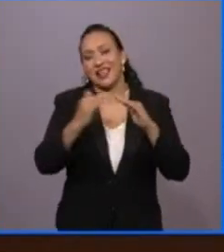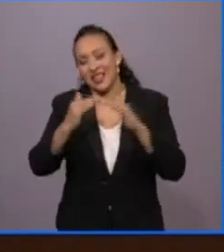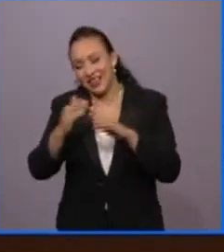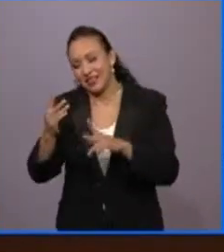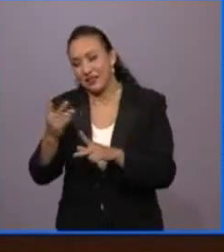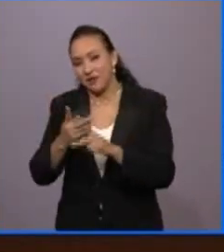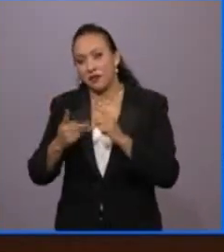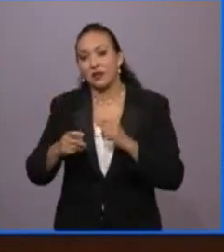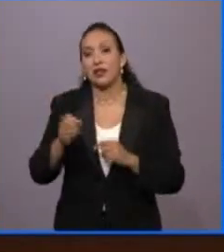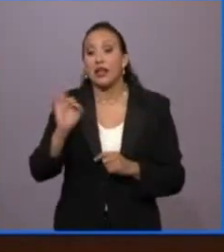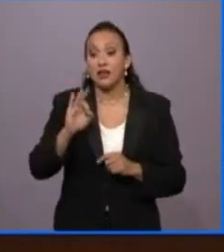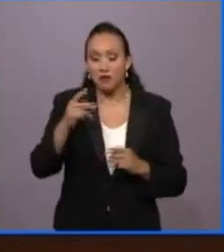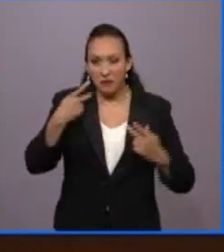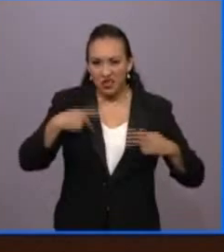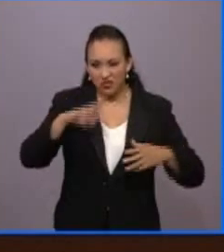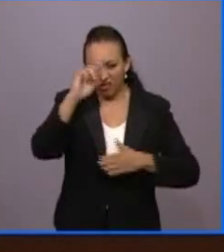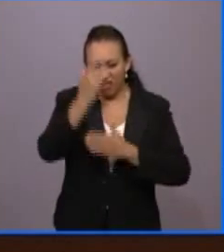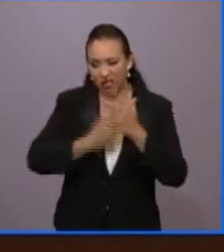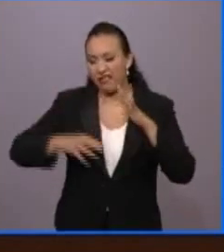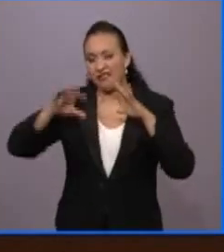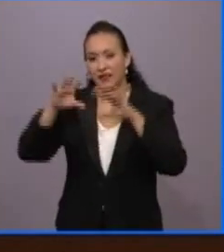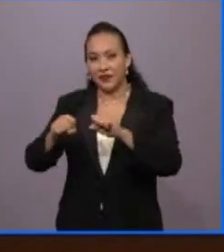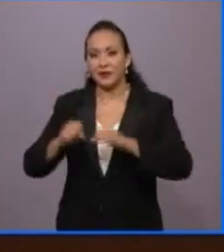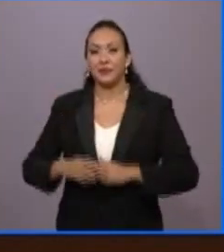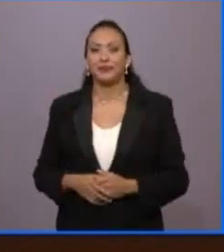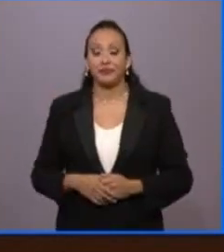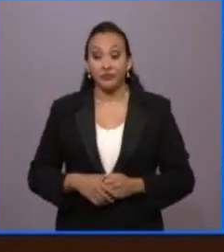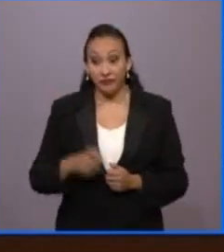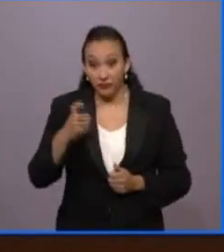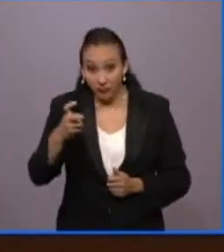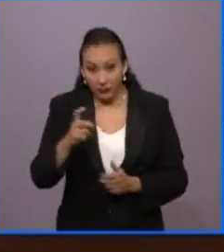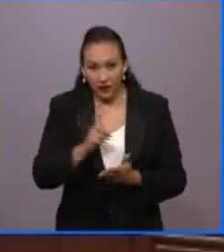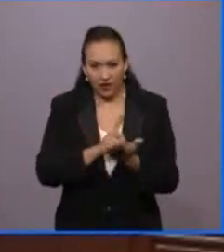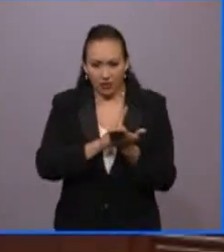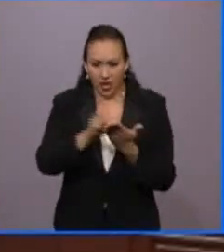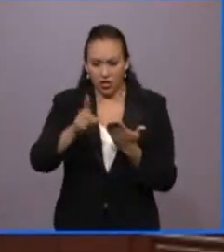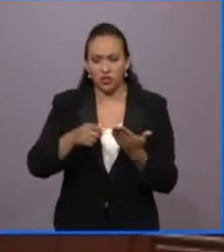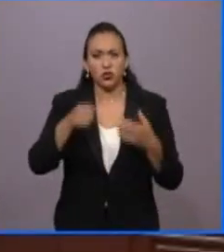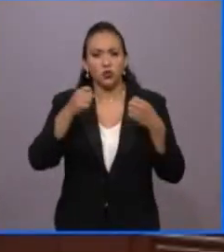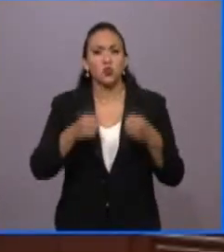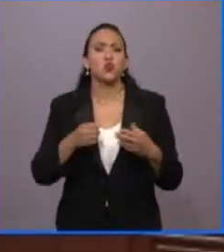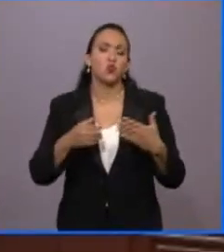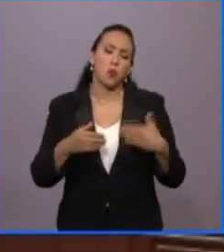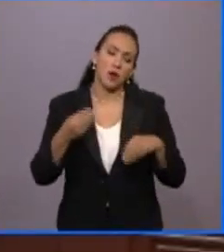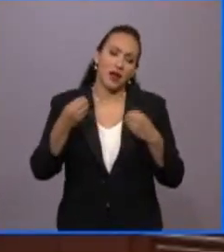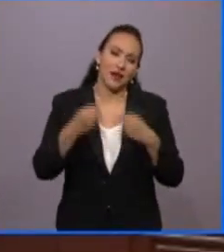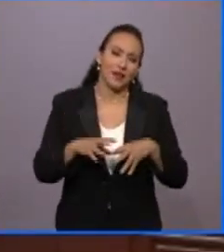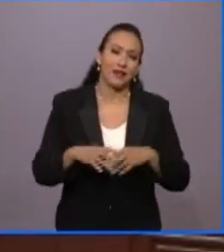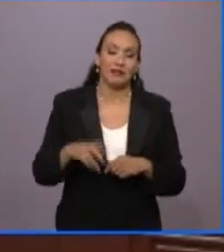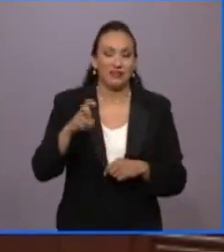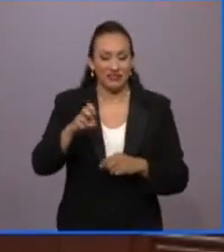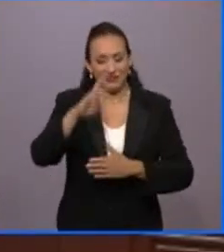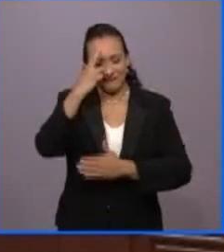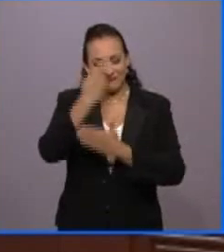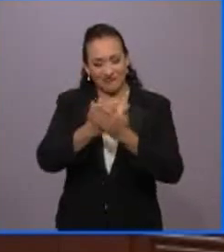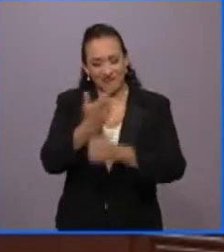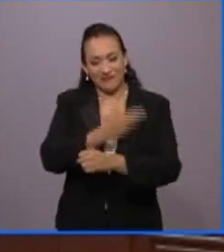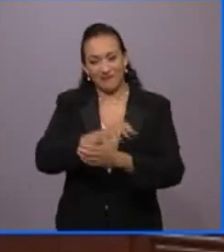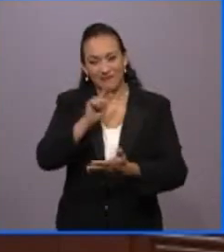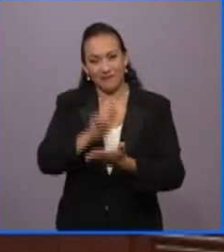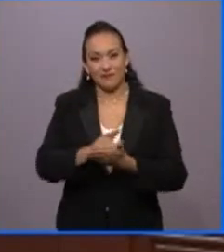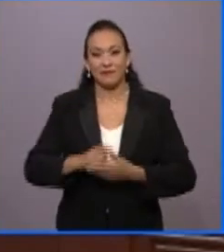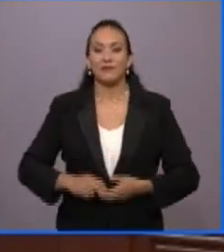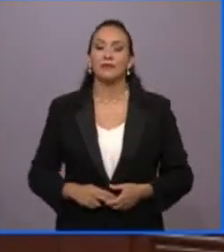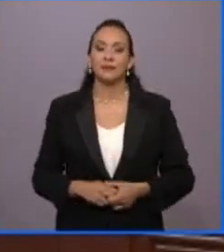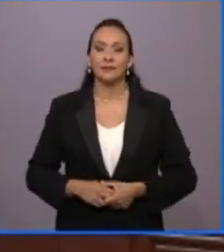producto de instrumento de un ilícito. Determinó que vulneraba el derecho a la seguridad jurídica y transgredía el principio de